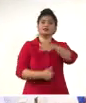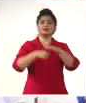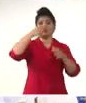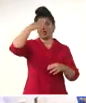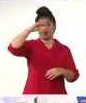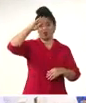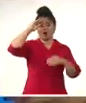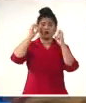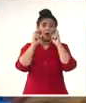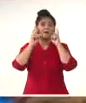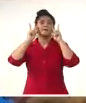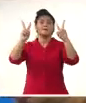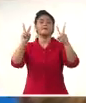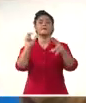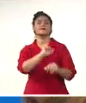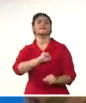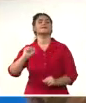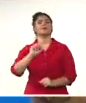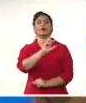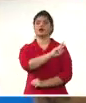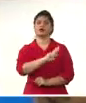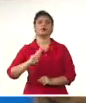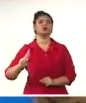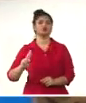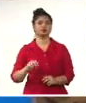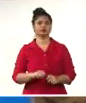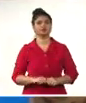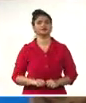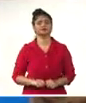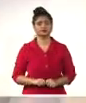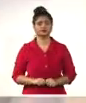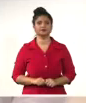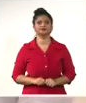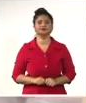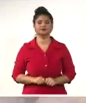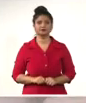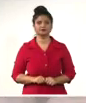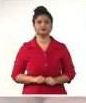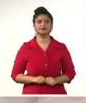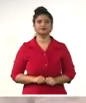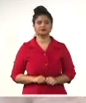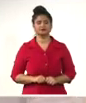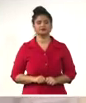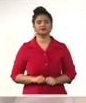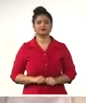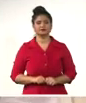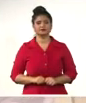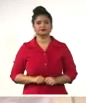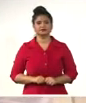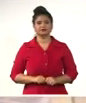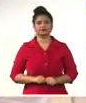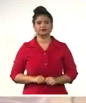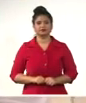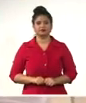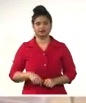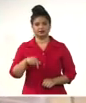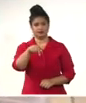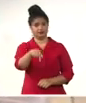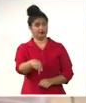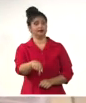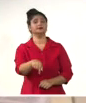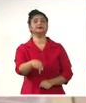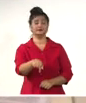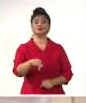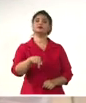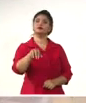de la historia que se hizo con, por y para los humildes. Aunque en medio de un lamentable y largo apagón mezclado con el